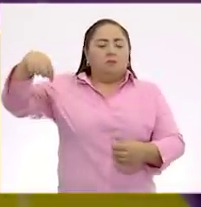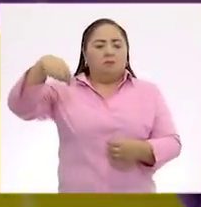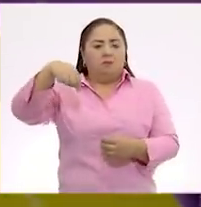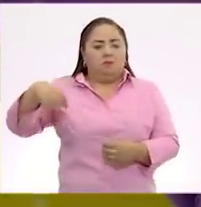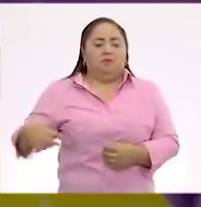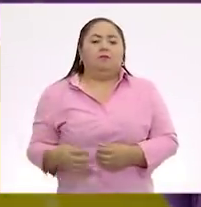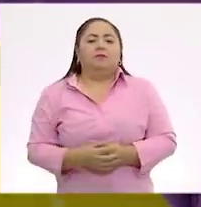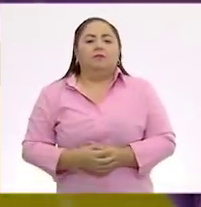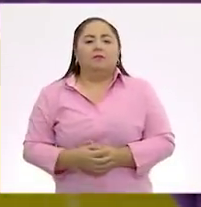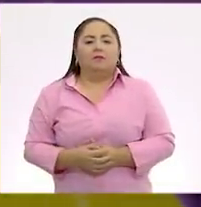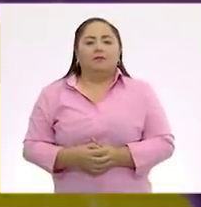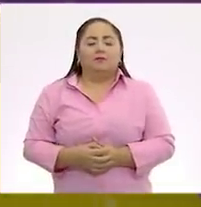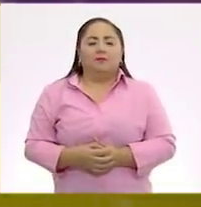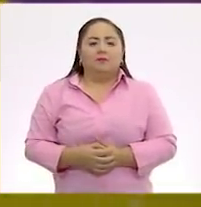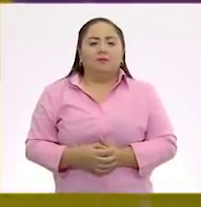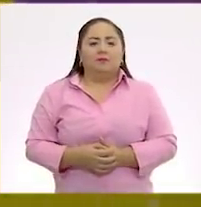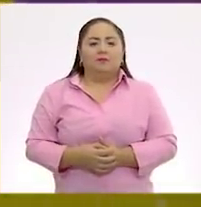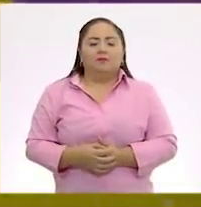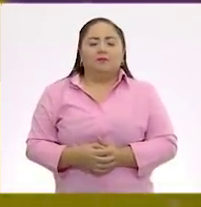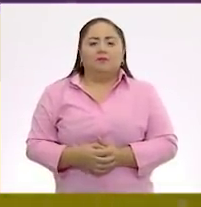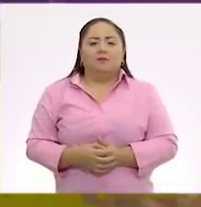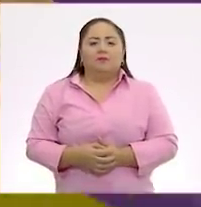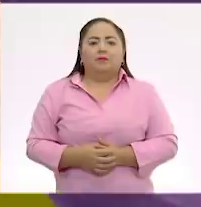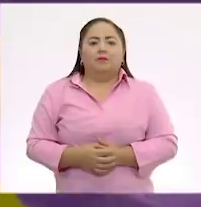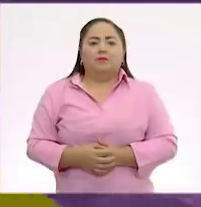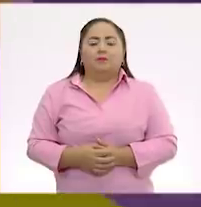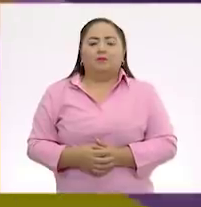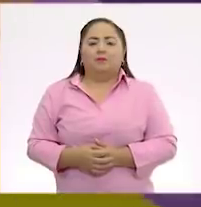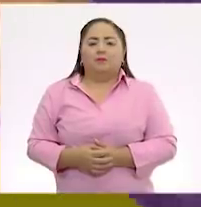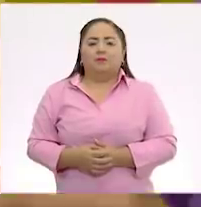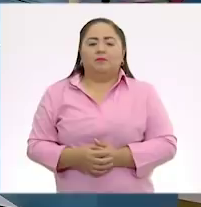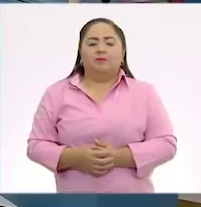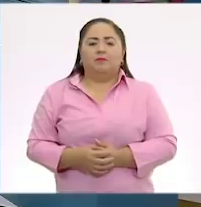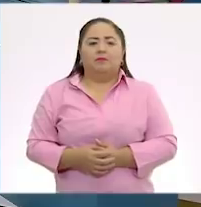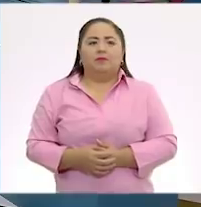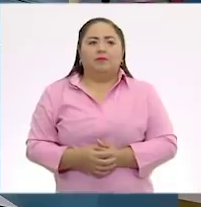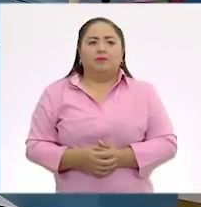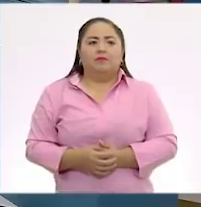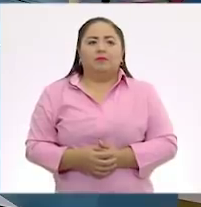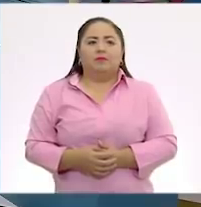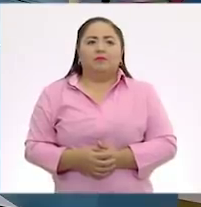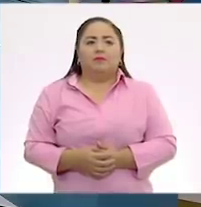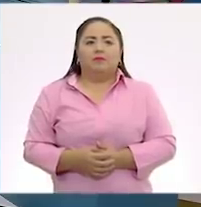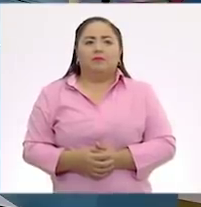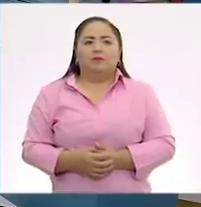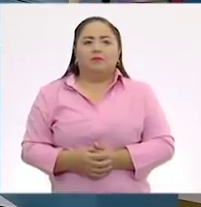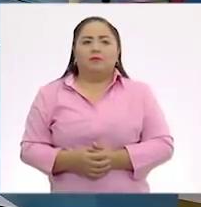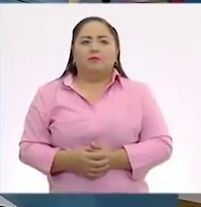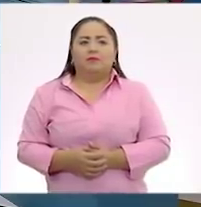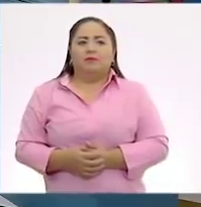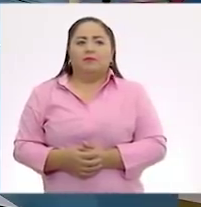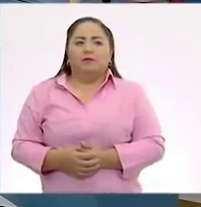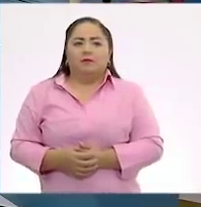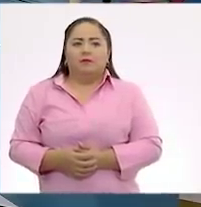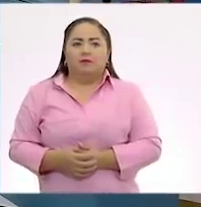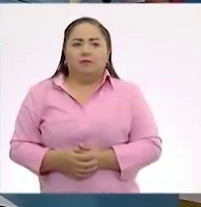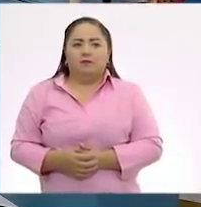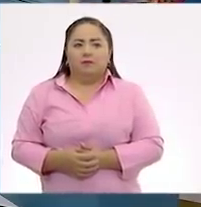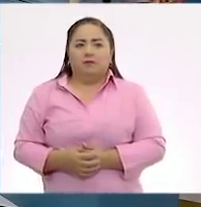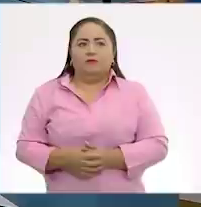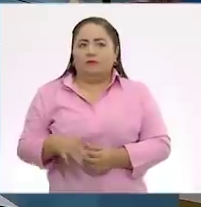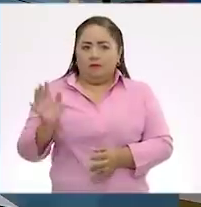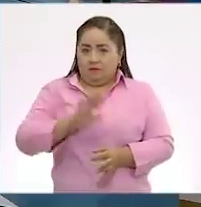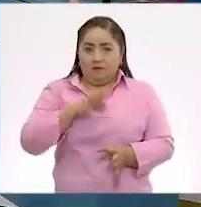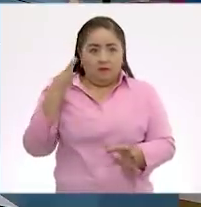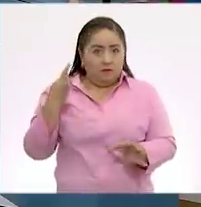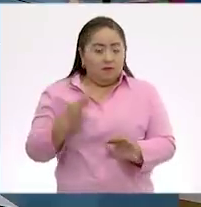la figura lista para ensamblarse. Entonces, ¿ya están listos para que lo realicemos? Yo estoy listo